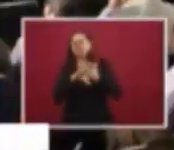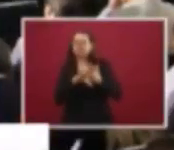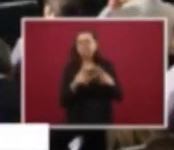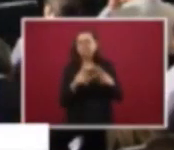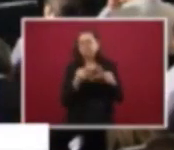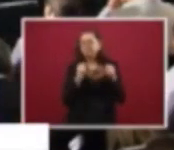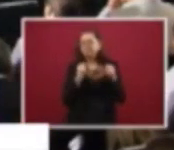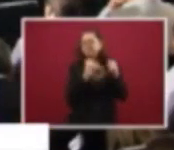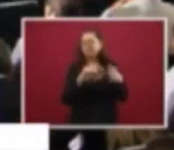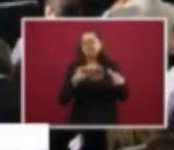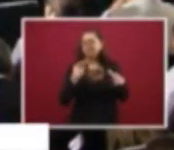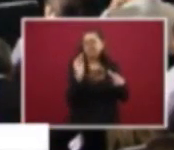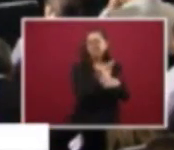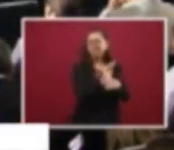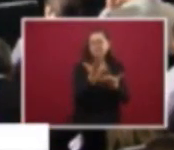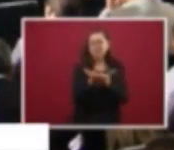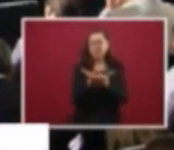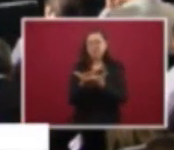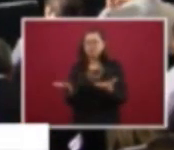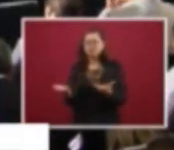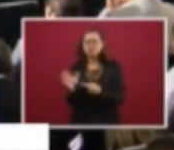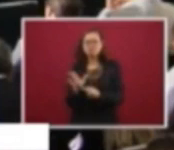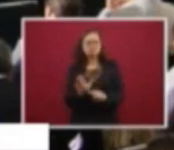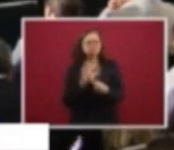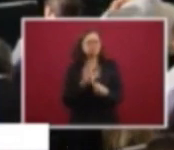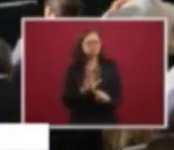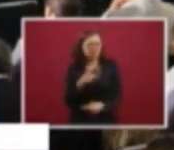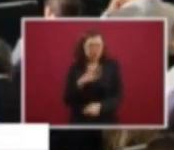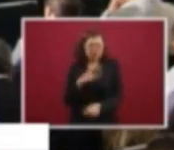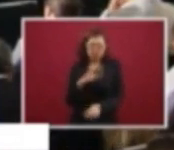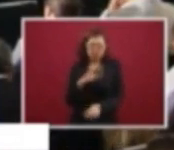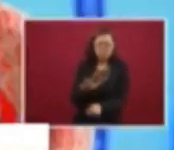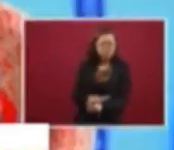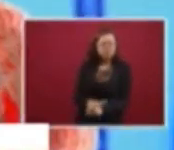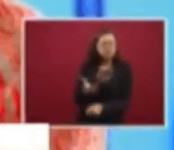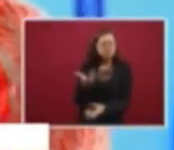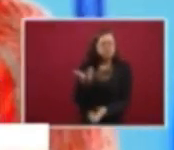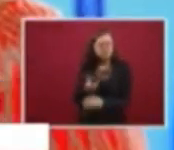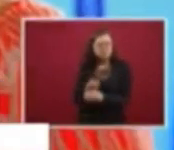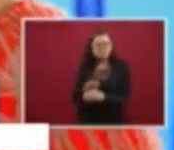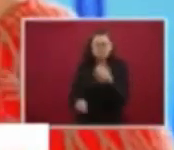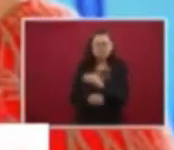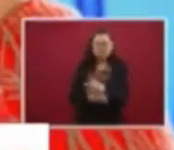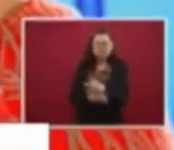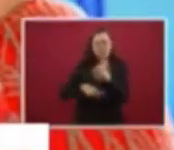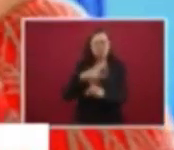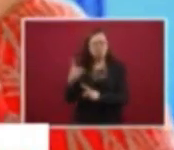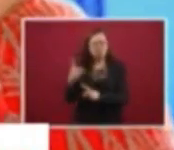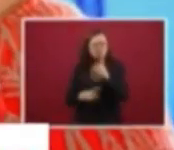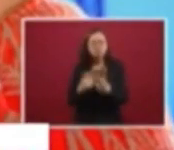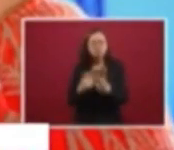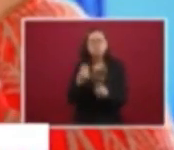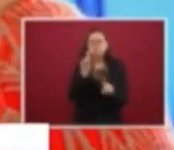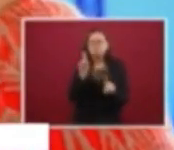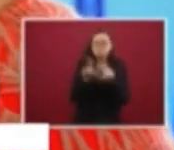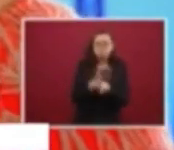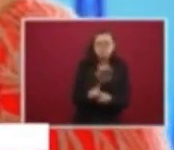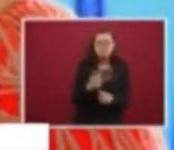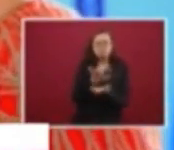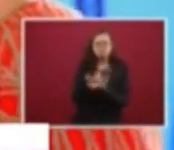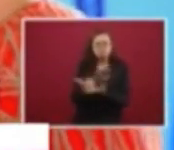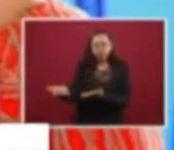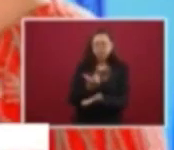la obtiene un grupo, la obtiene en equipo, dos o más? ¿Va a haber becas para cada uno o nada más para...? Es